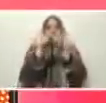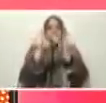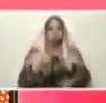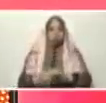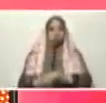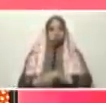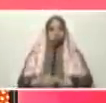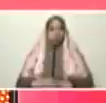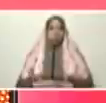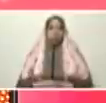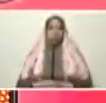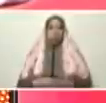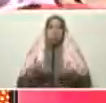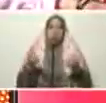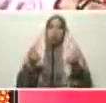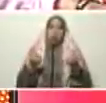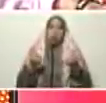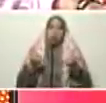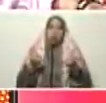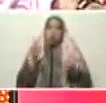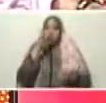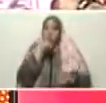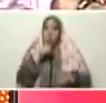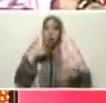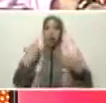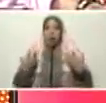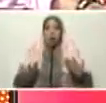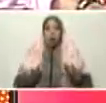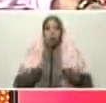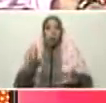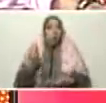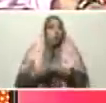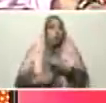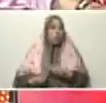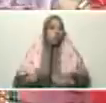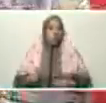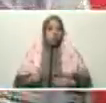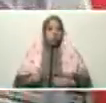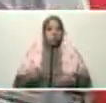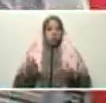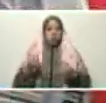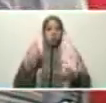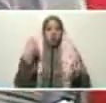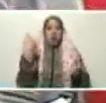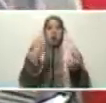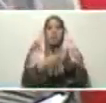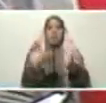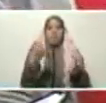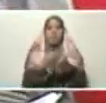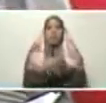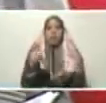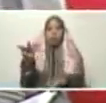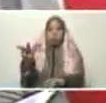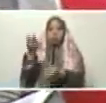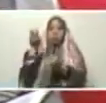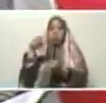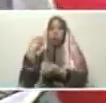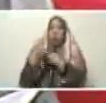porque si riqueza como puedes tú si no tienes ingresos como pagas mejores salarios